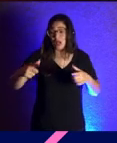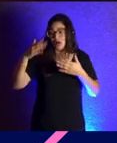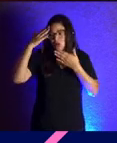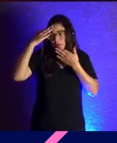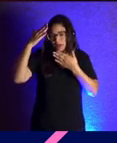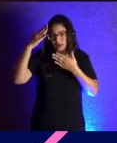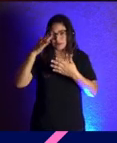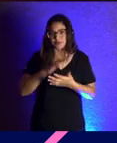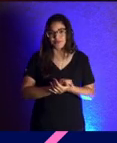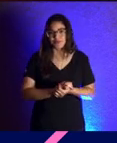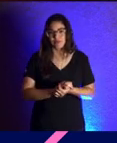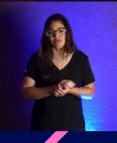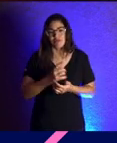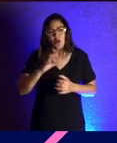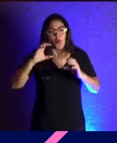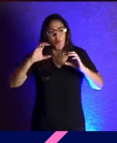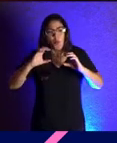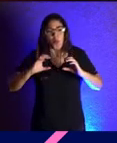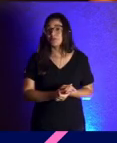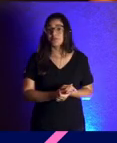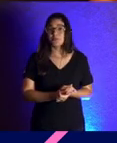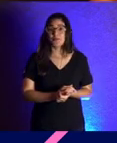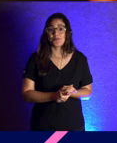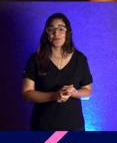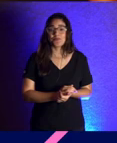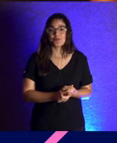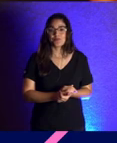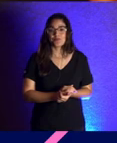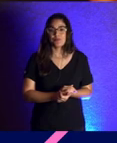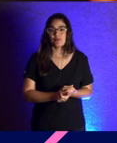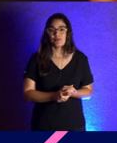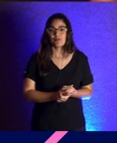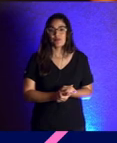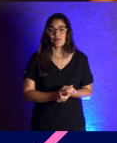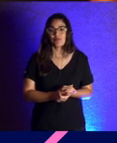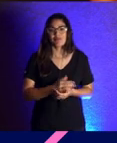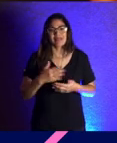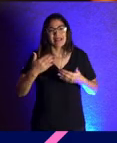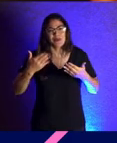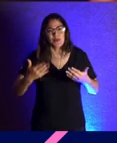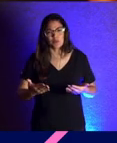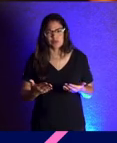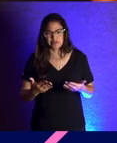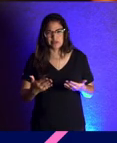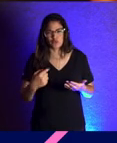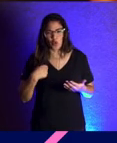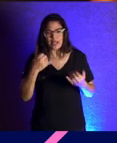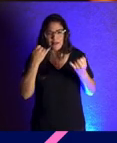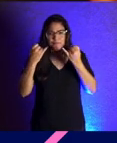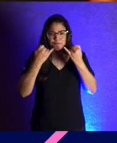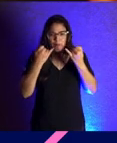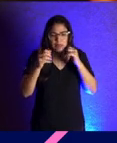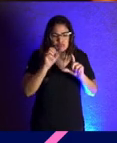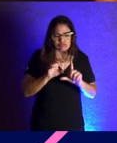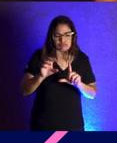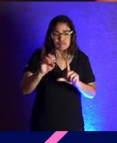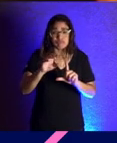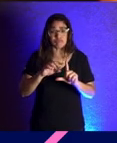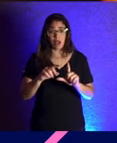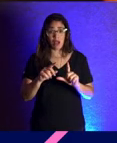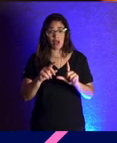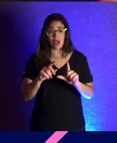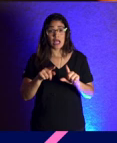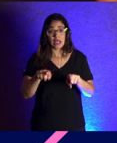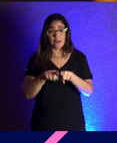Uno de los comportamientos que se me ha realizado es compartir mi información y también en mi experiencia para los papás. Con